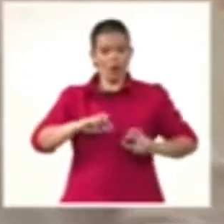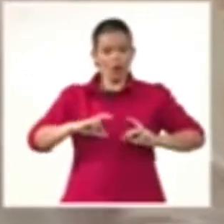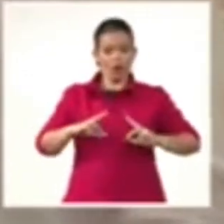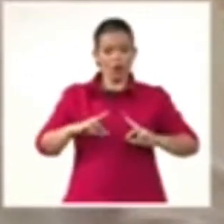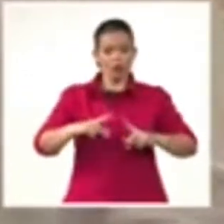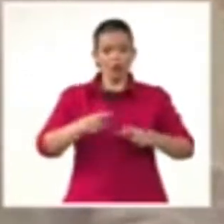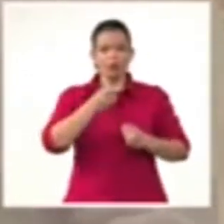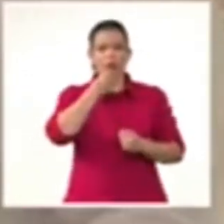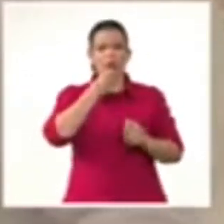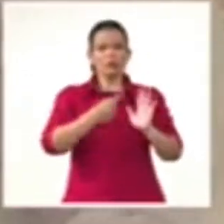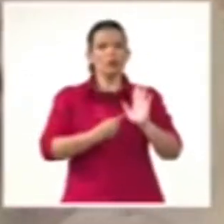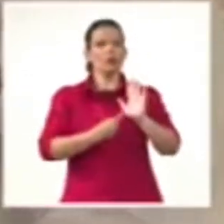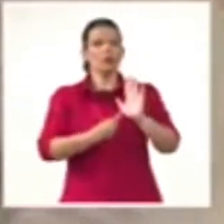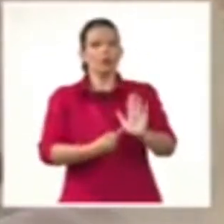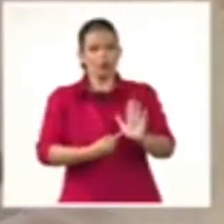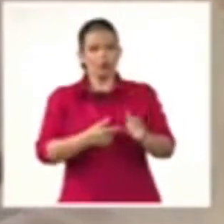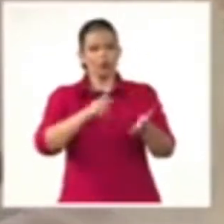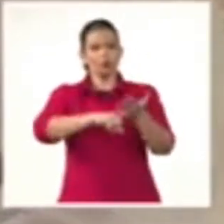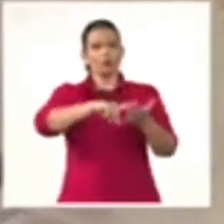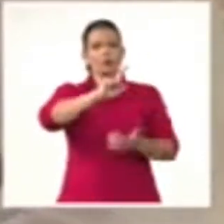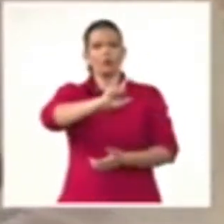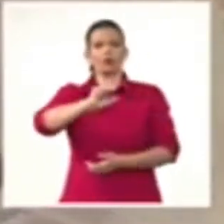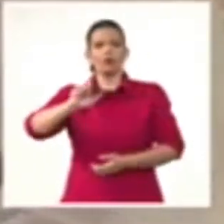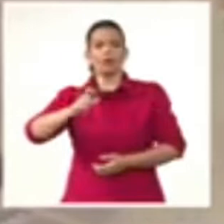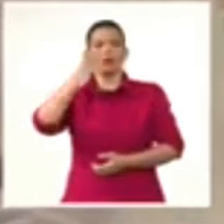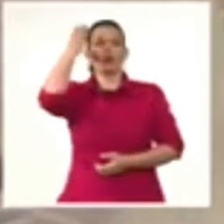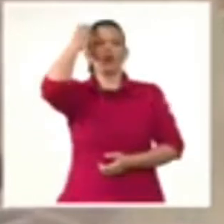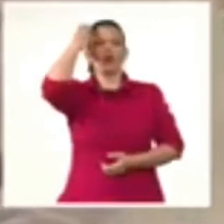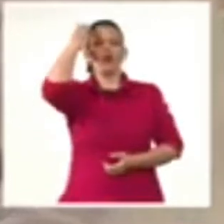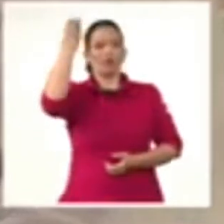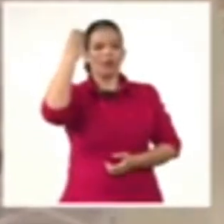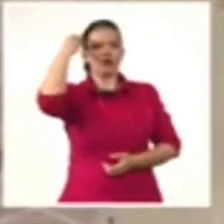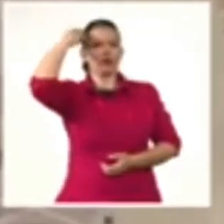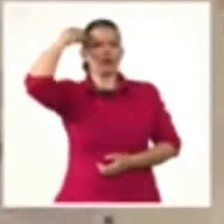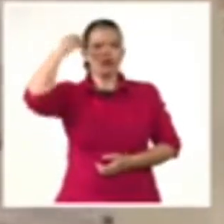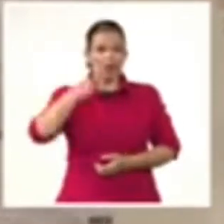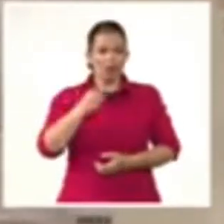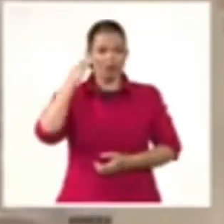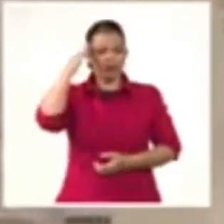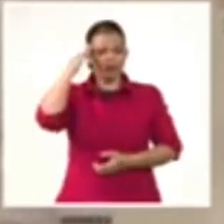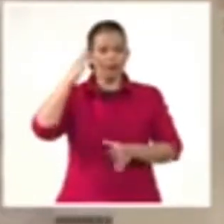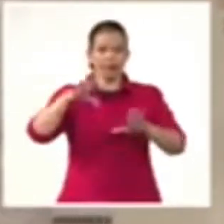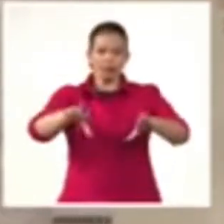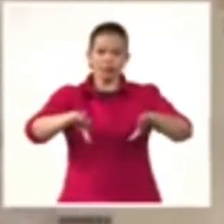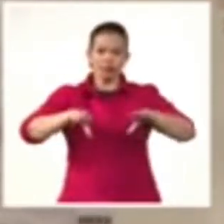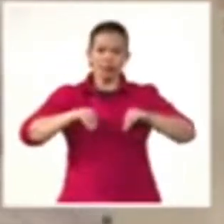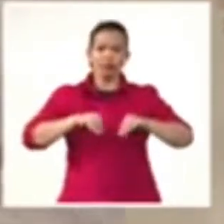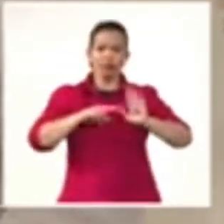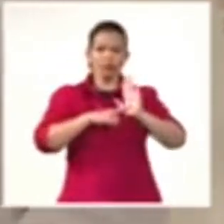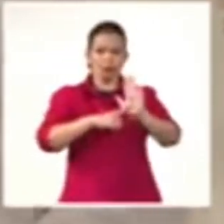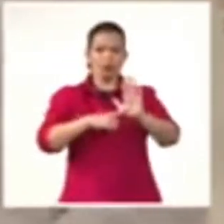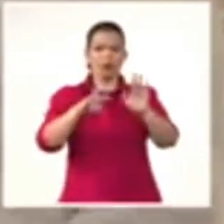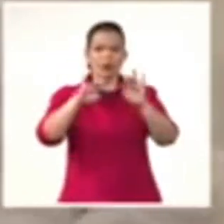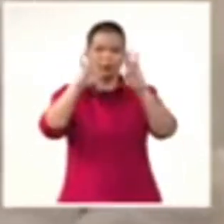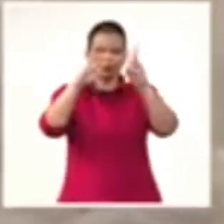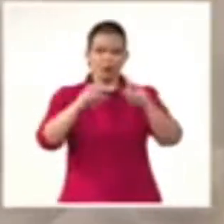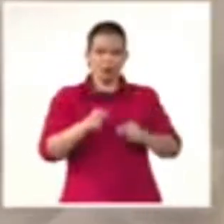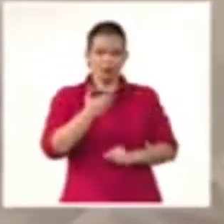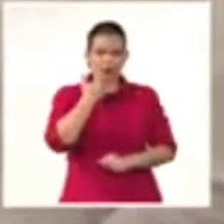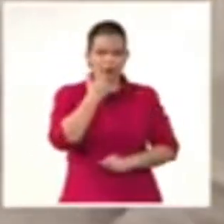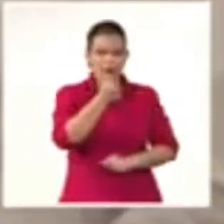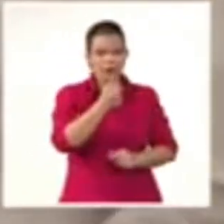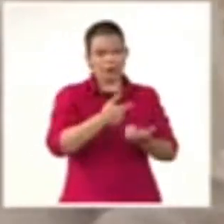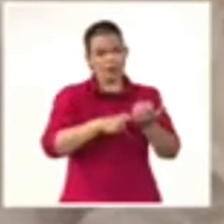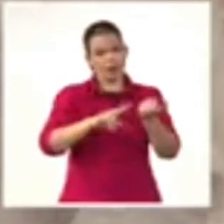del partido y el gobierno reconocer y destacar los resultados de un territorio.